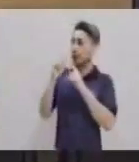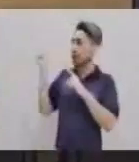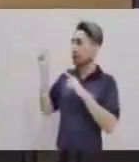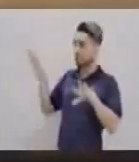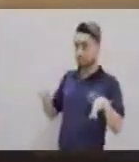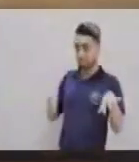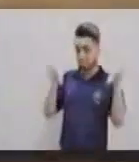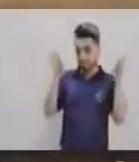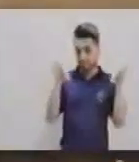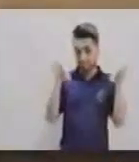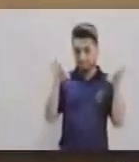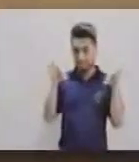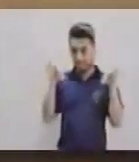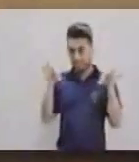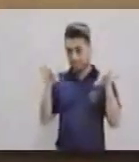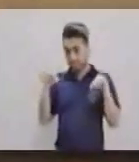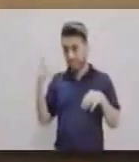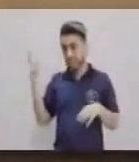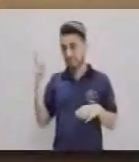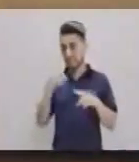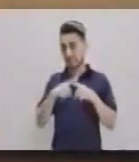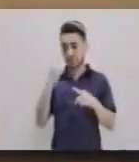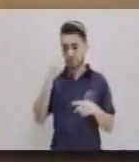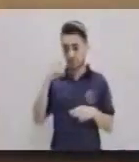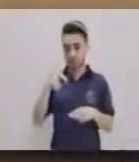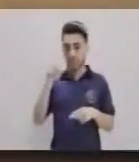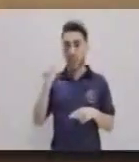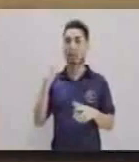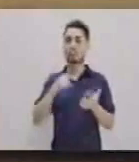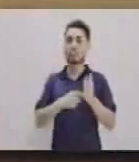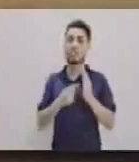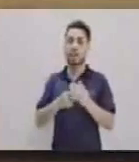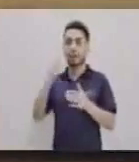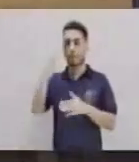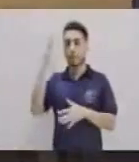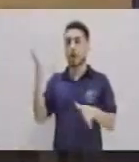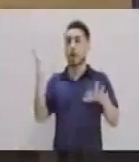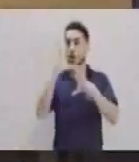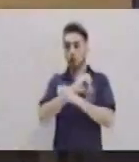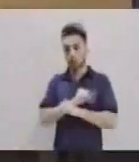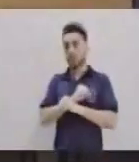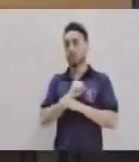Nasuma. Ralph Nasuma, buenas noches.